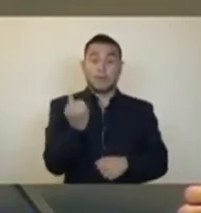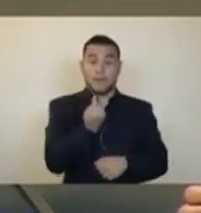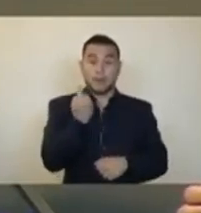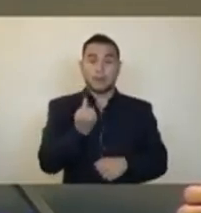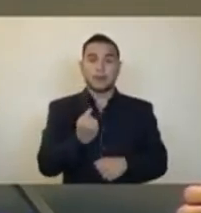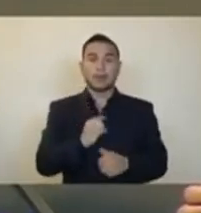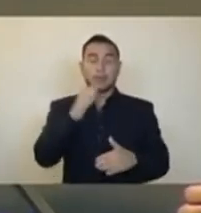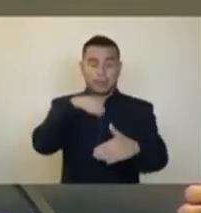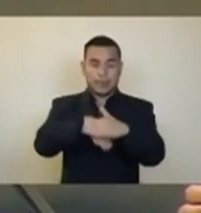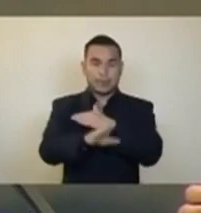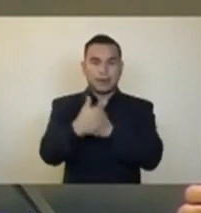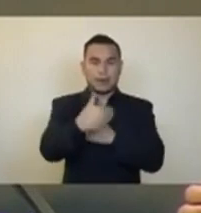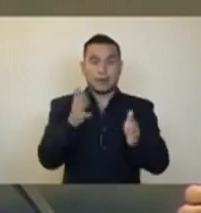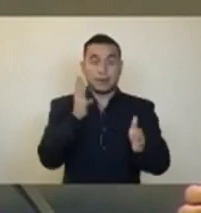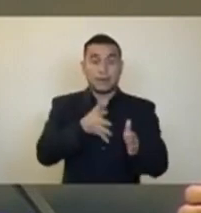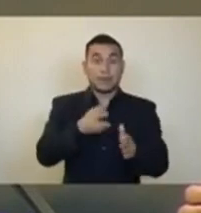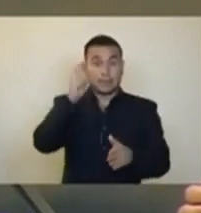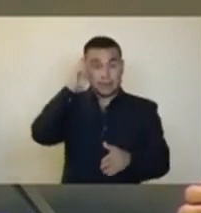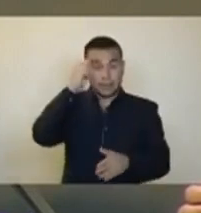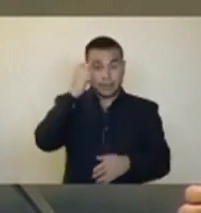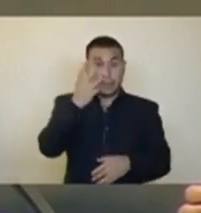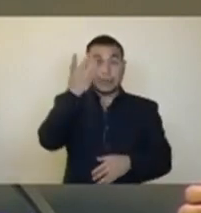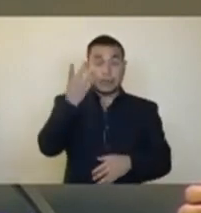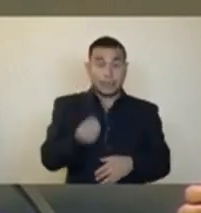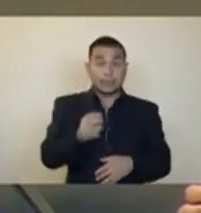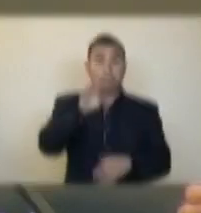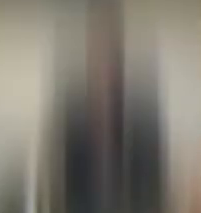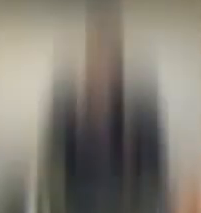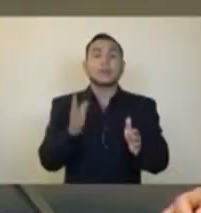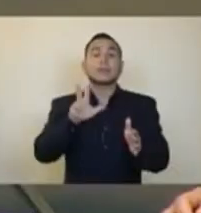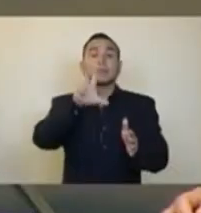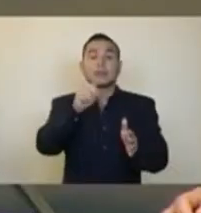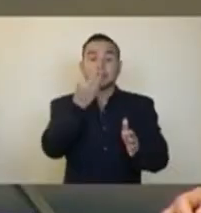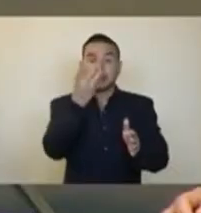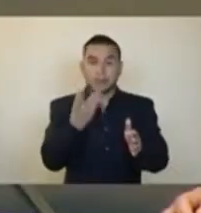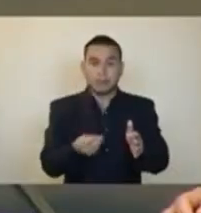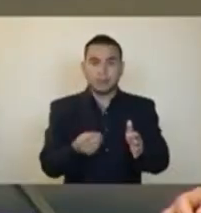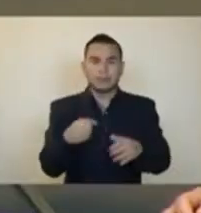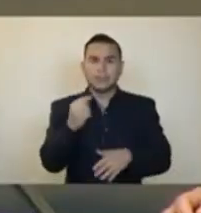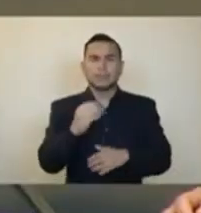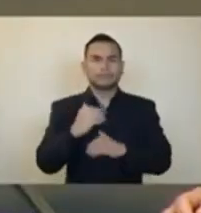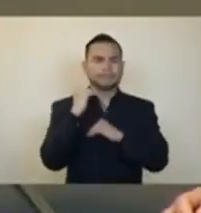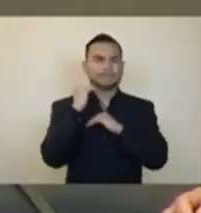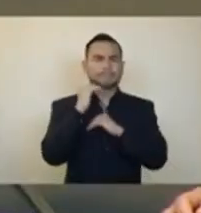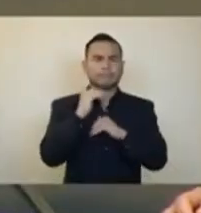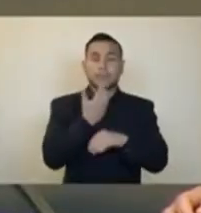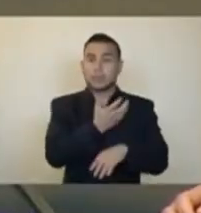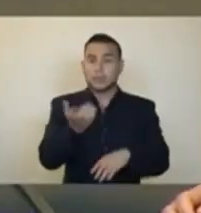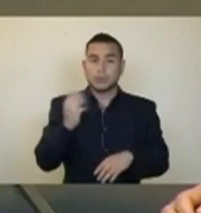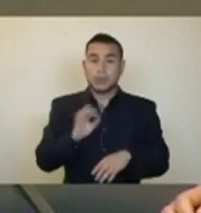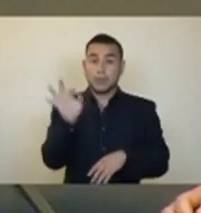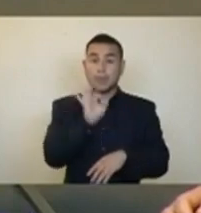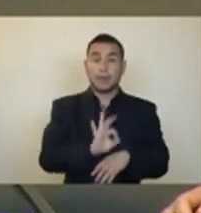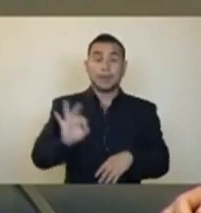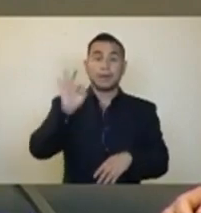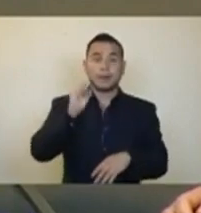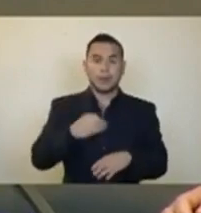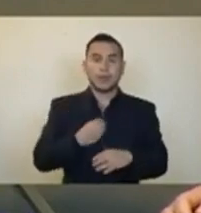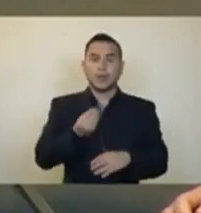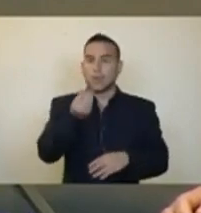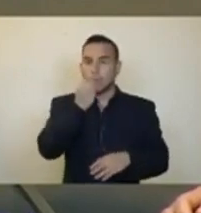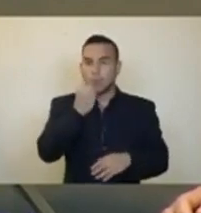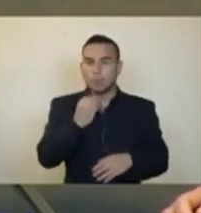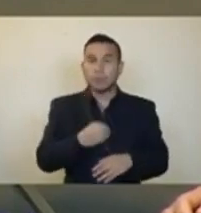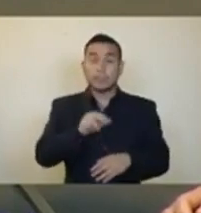personas que van a venir ya que cada día están ingresando aproximadamente 400 salvadoreños cada vez han ido mejorando se la instalada se la ha llevado comida